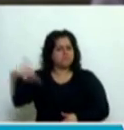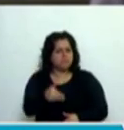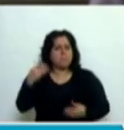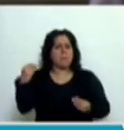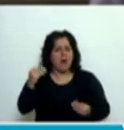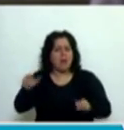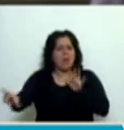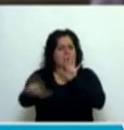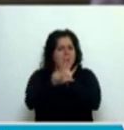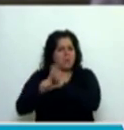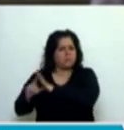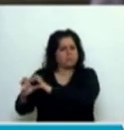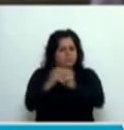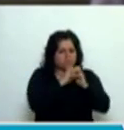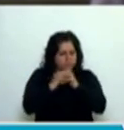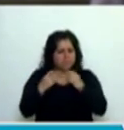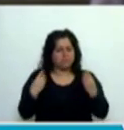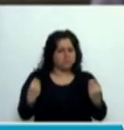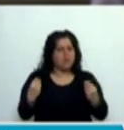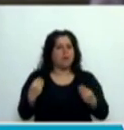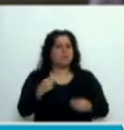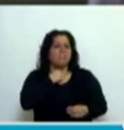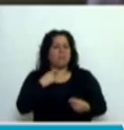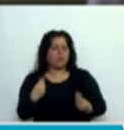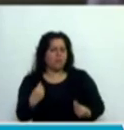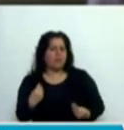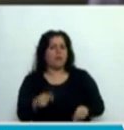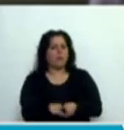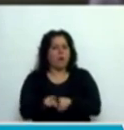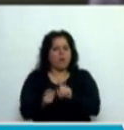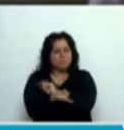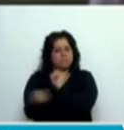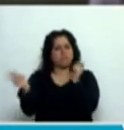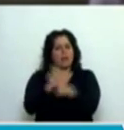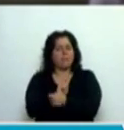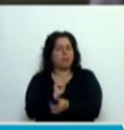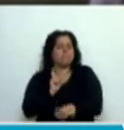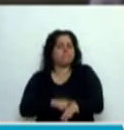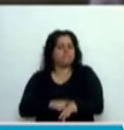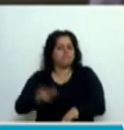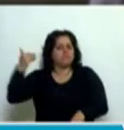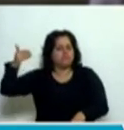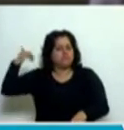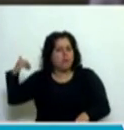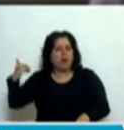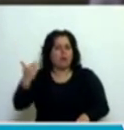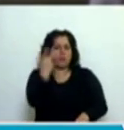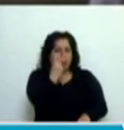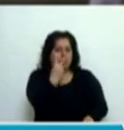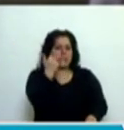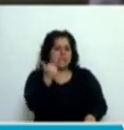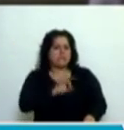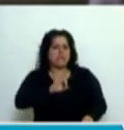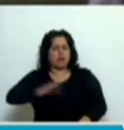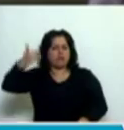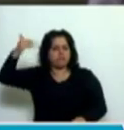ley que intenta revertir un hecho de hace 26